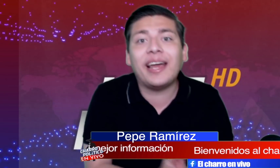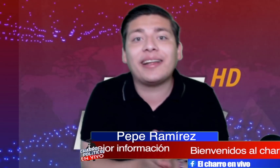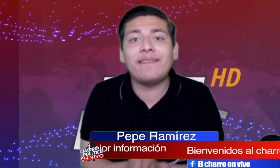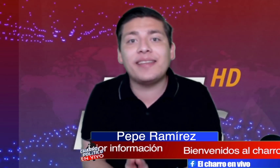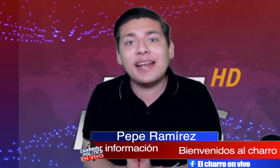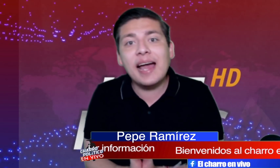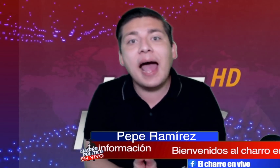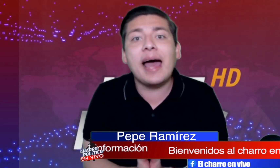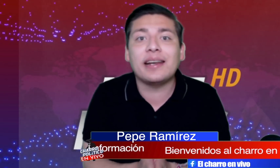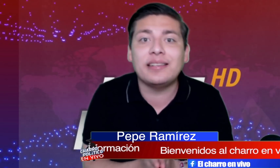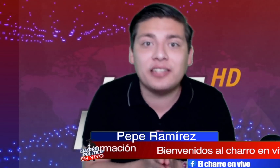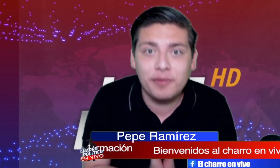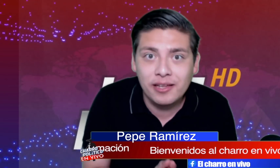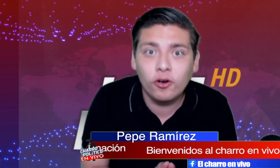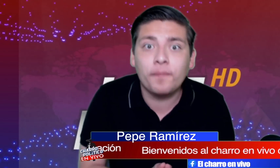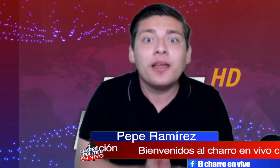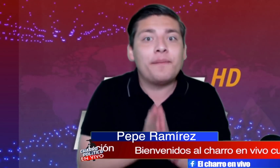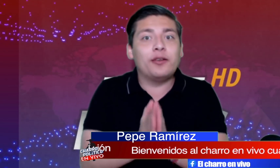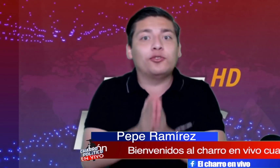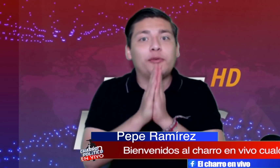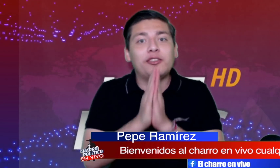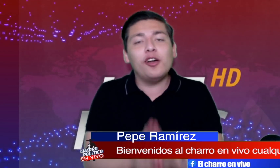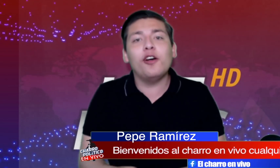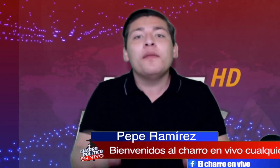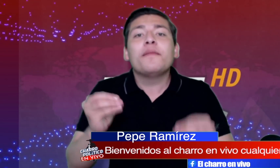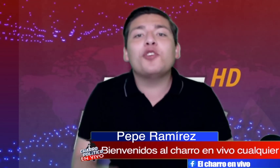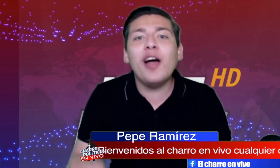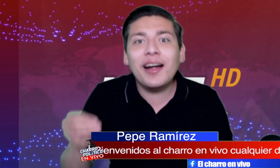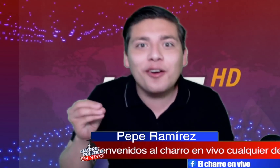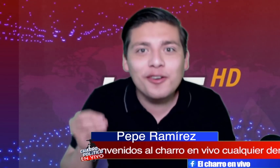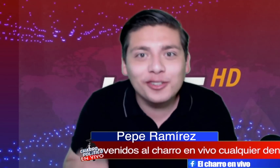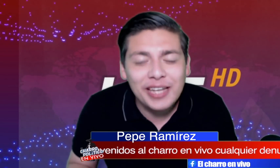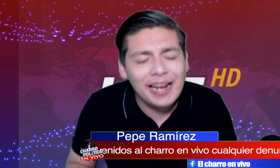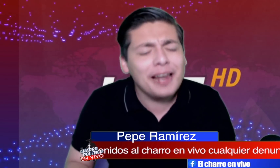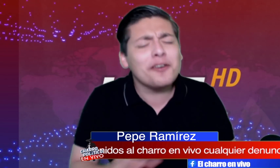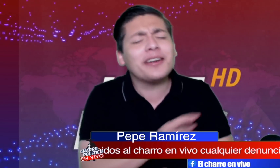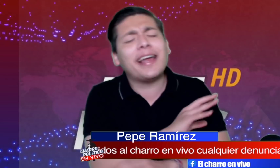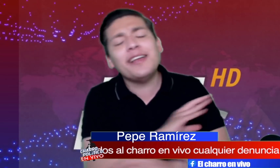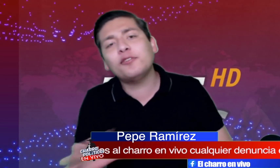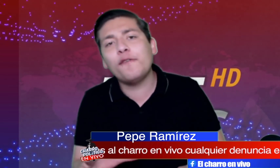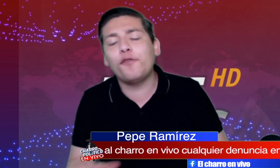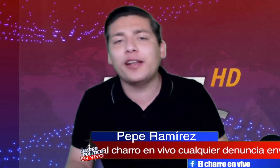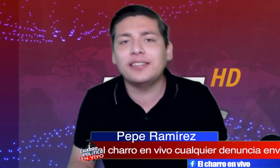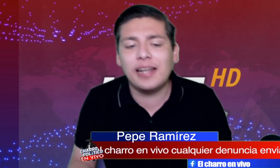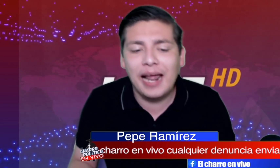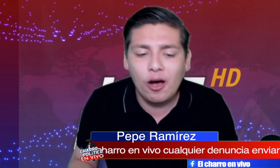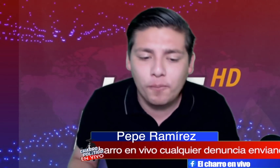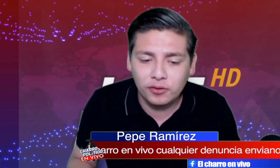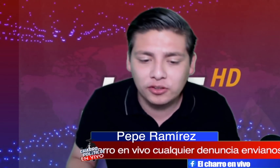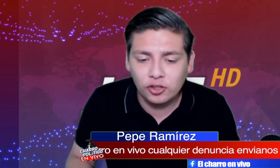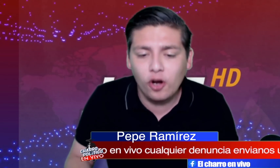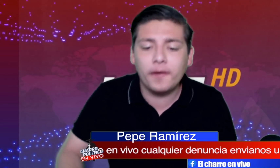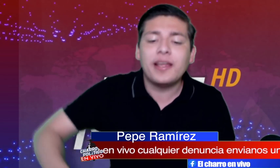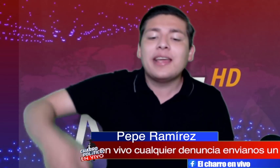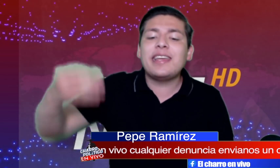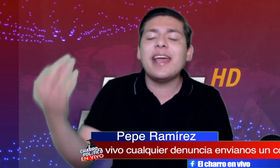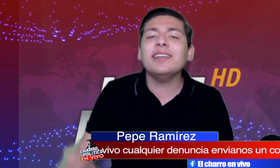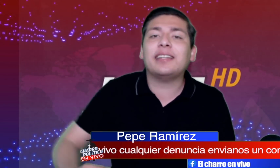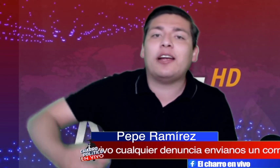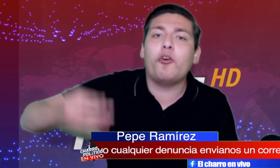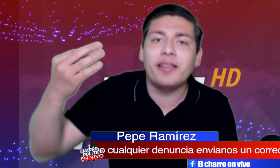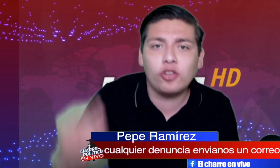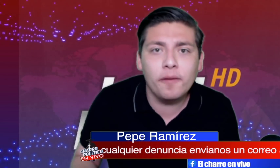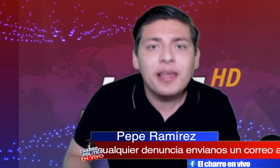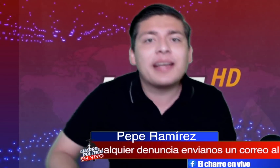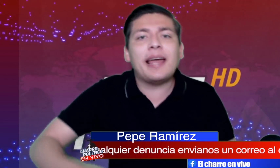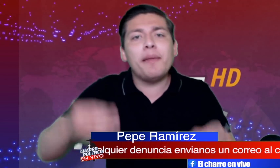apoyo que Argentina ha recibido, pero sobre todo dio a conocer algo que hizo enfurecer a la oposición, y es